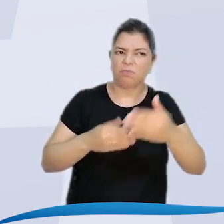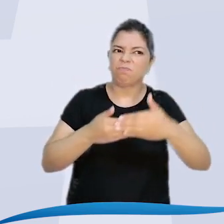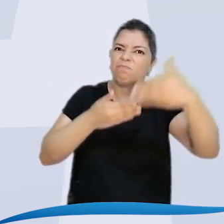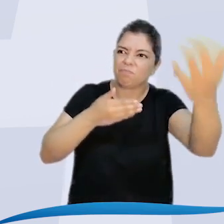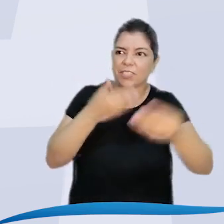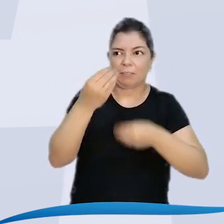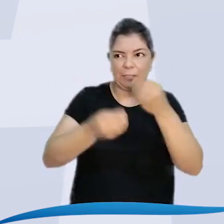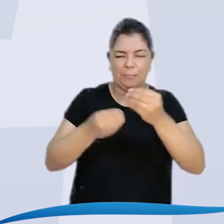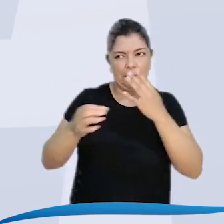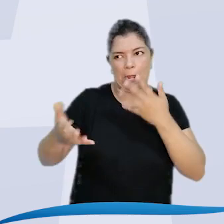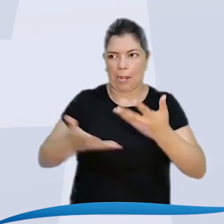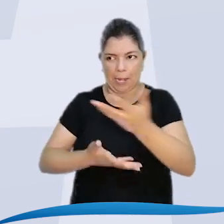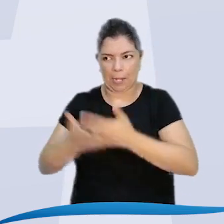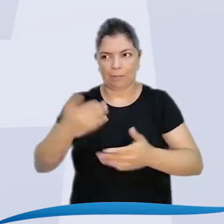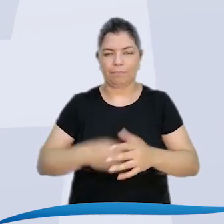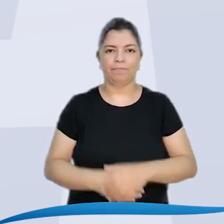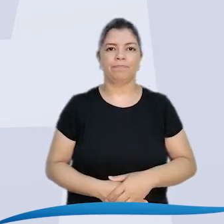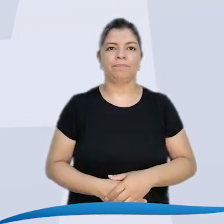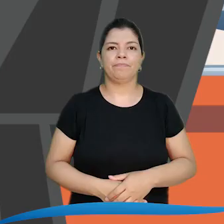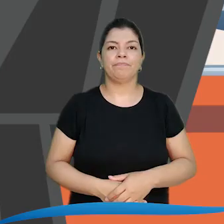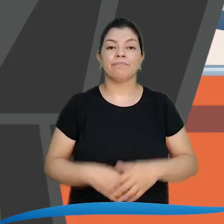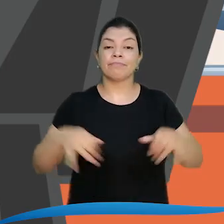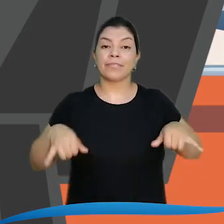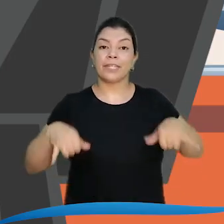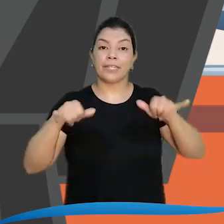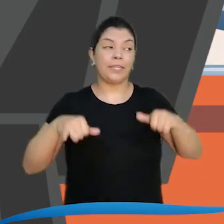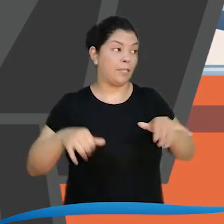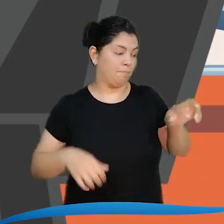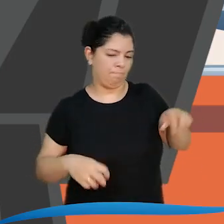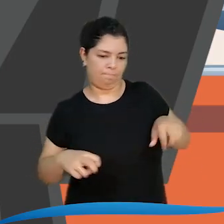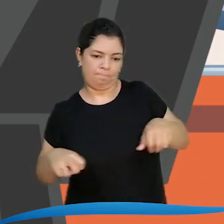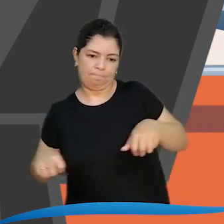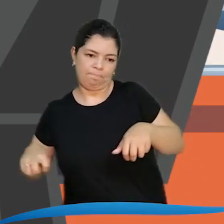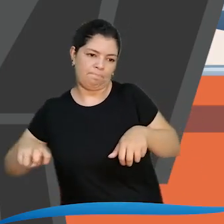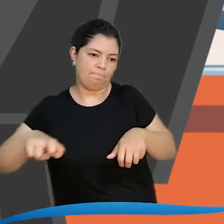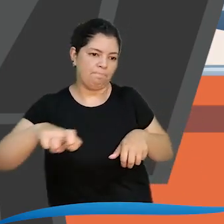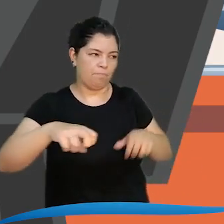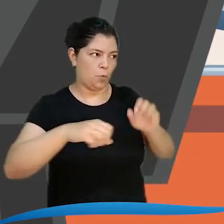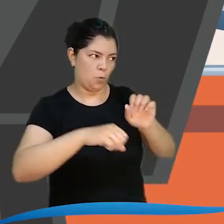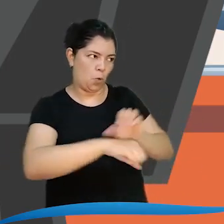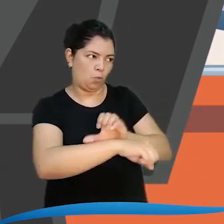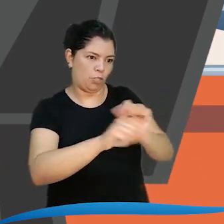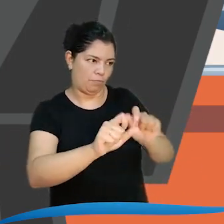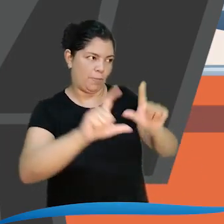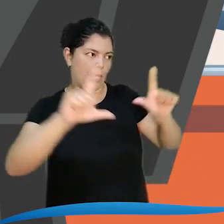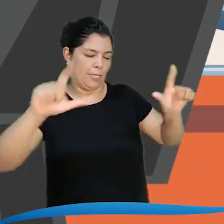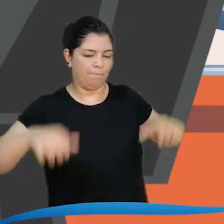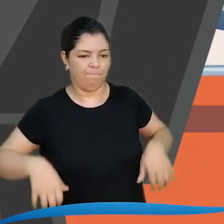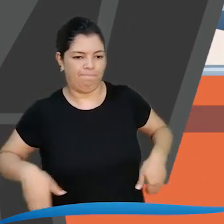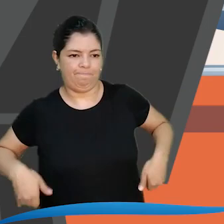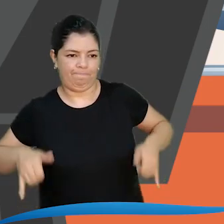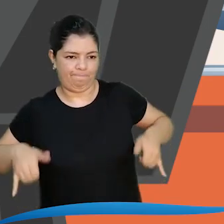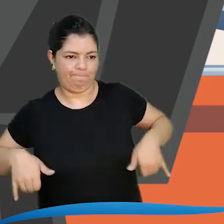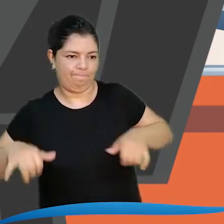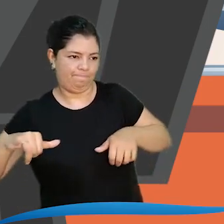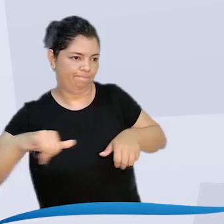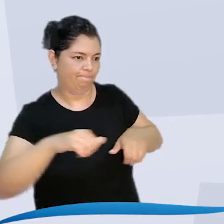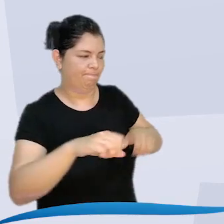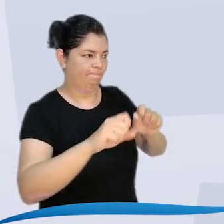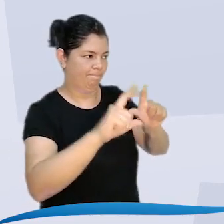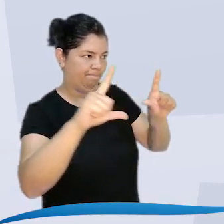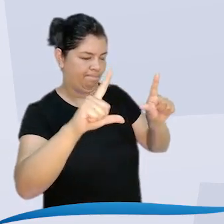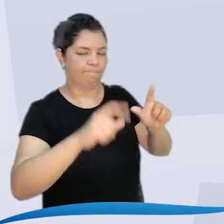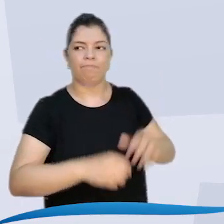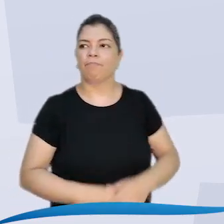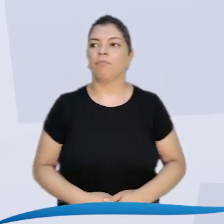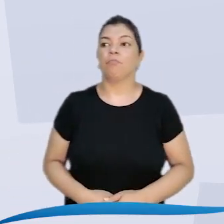hablar de las siguientes actividades que se nos vienen. Mientras Equidad se ubica en su escritorio, Yo voy prendiendo el computador.